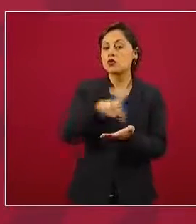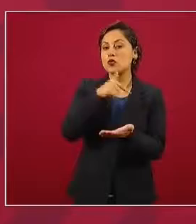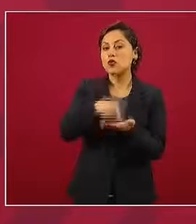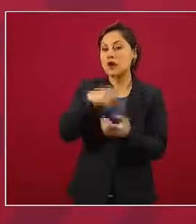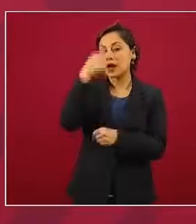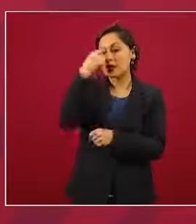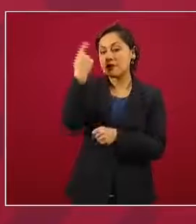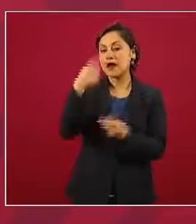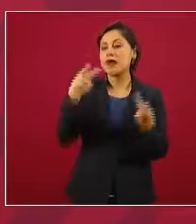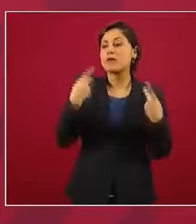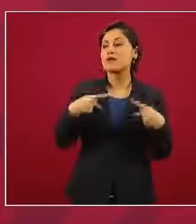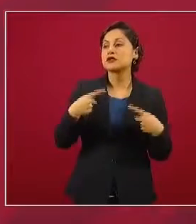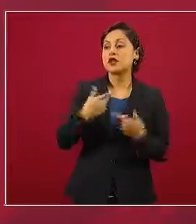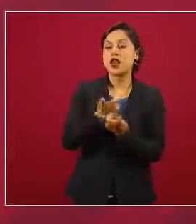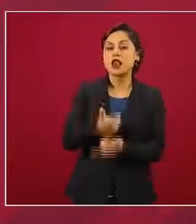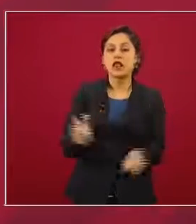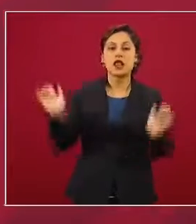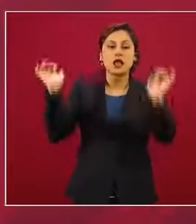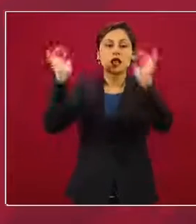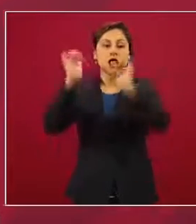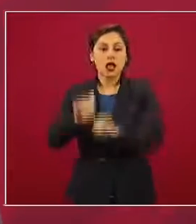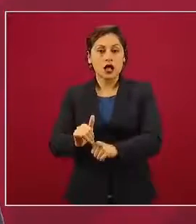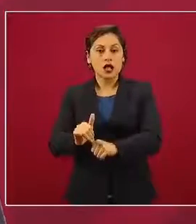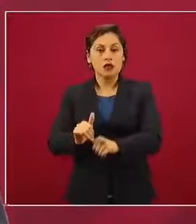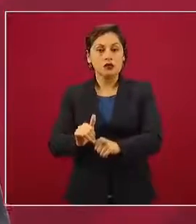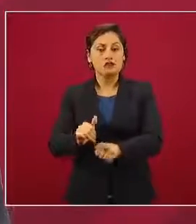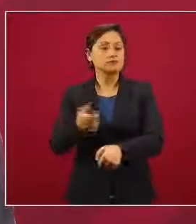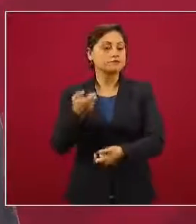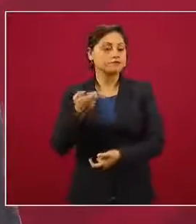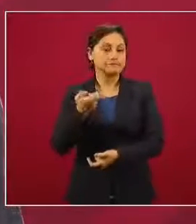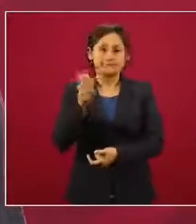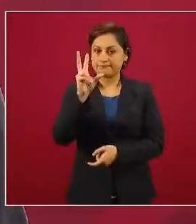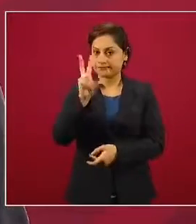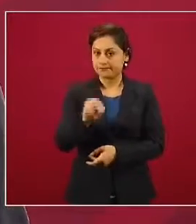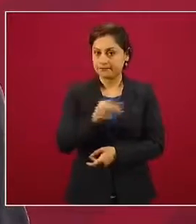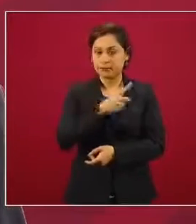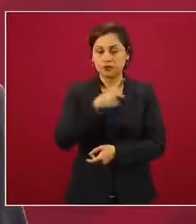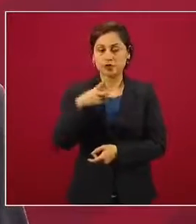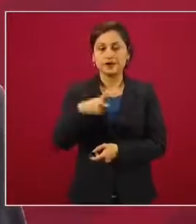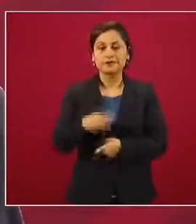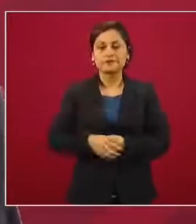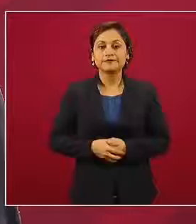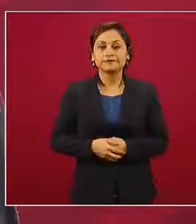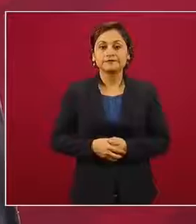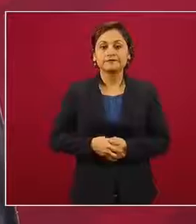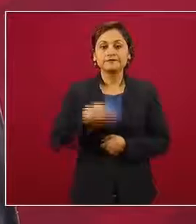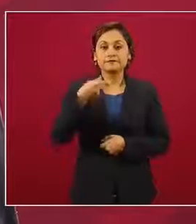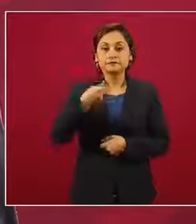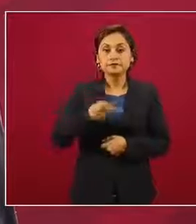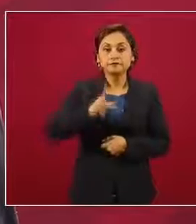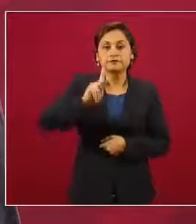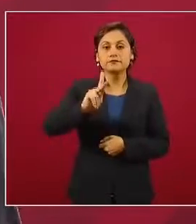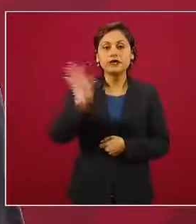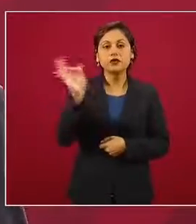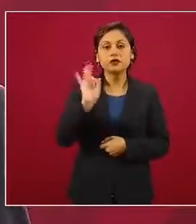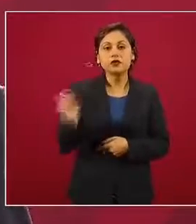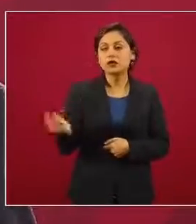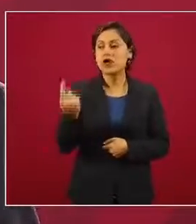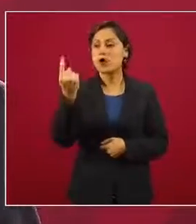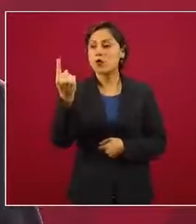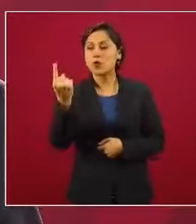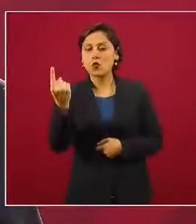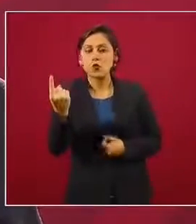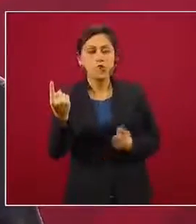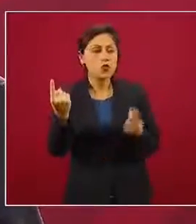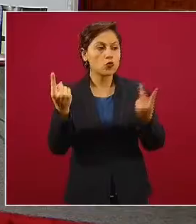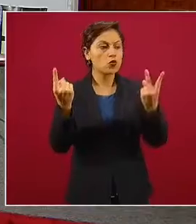no permitir que estas congregaciones existan, pero en cambio sí para los usuarios individuales o en pequeños grupos